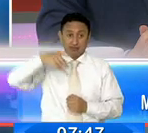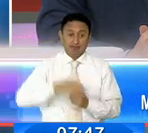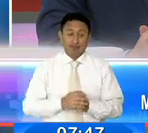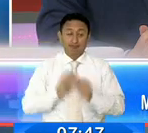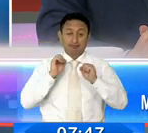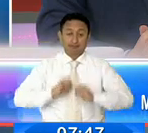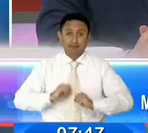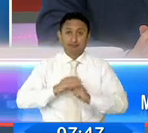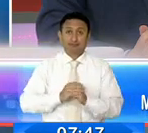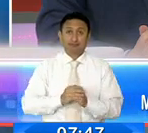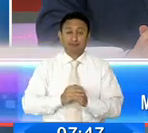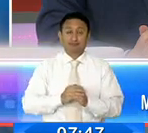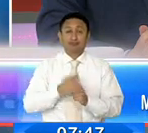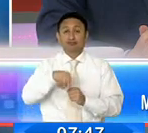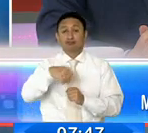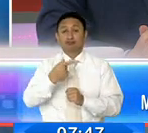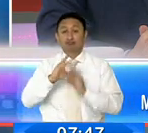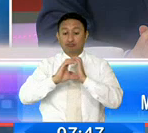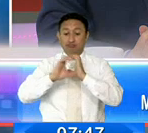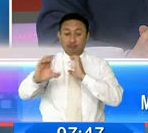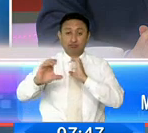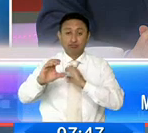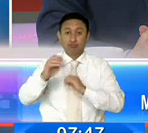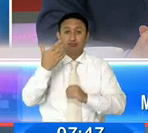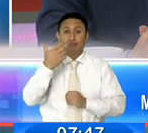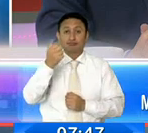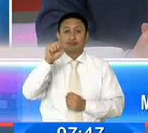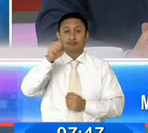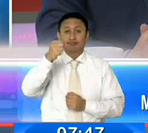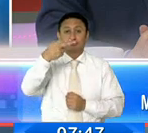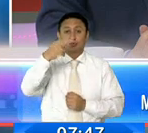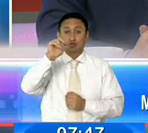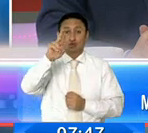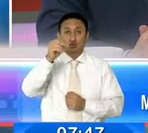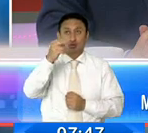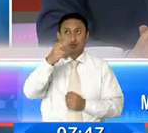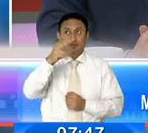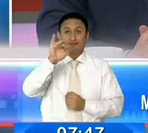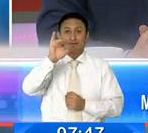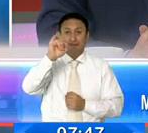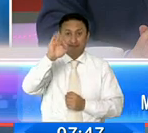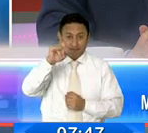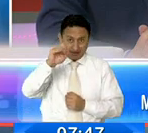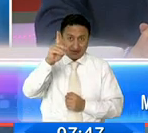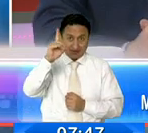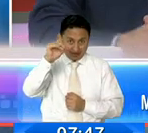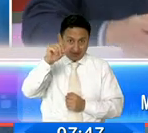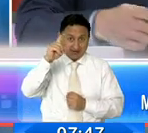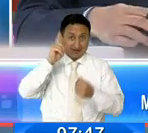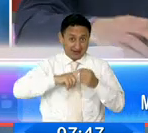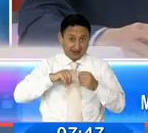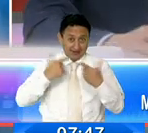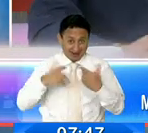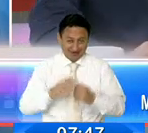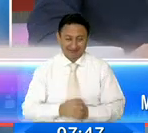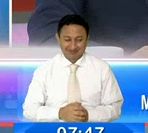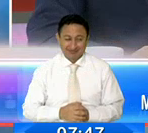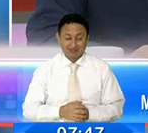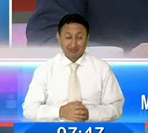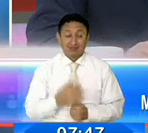poliducto Shushufindiquito, están operativos. Se han hecho dos variantes adicionales, qué